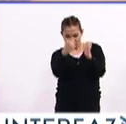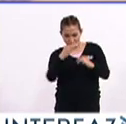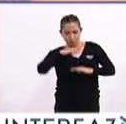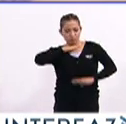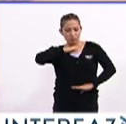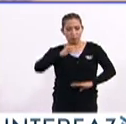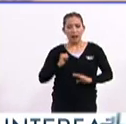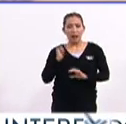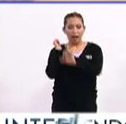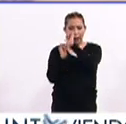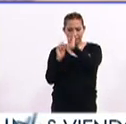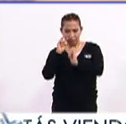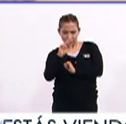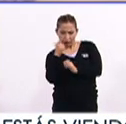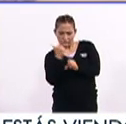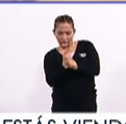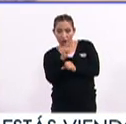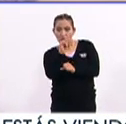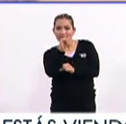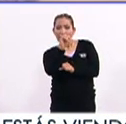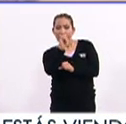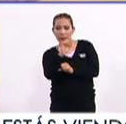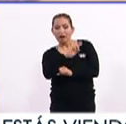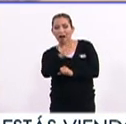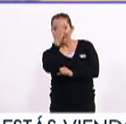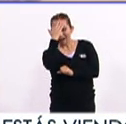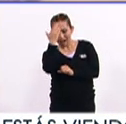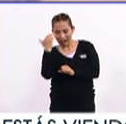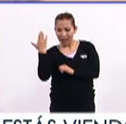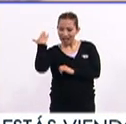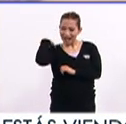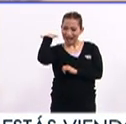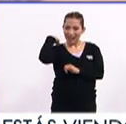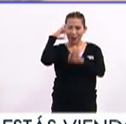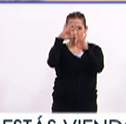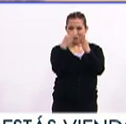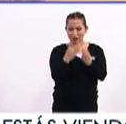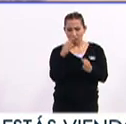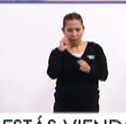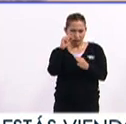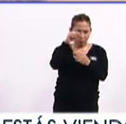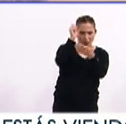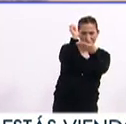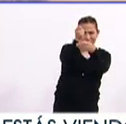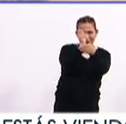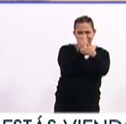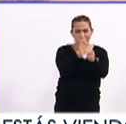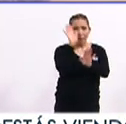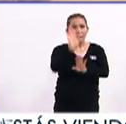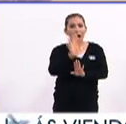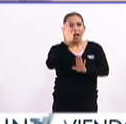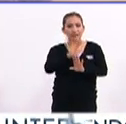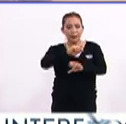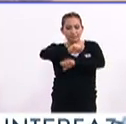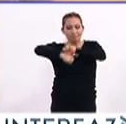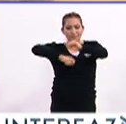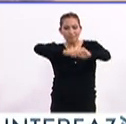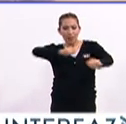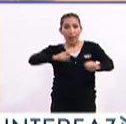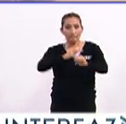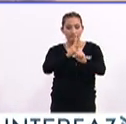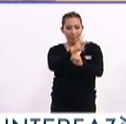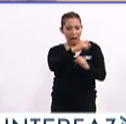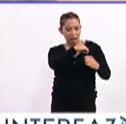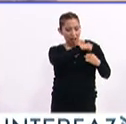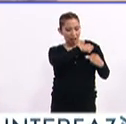por el arqueólogo Luis Alberto Guerrero, quien reconoció en la espalda de la figura una serie de acabados que simulan los amarres de la piel con la